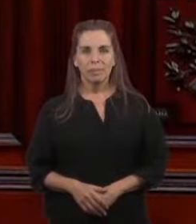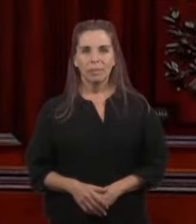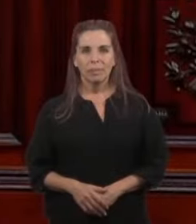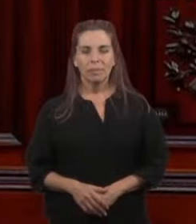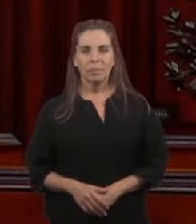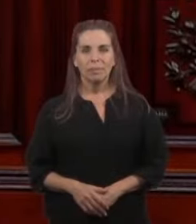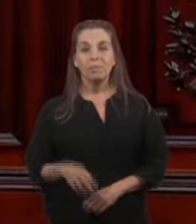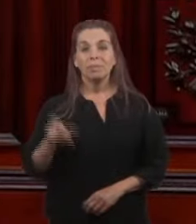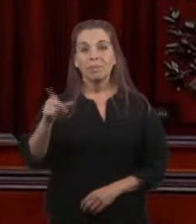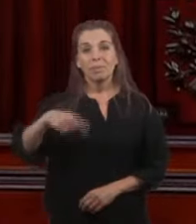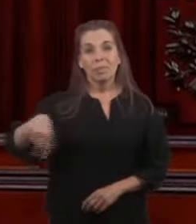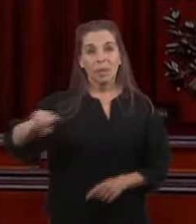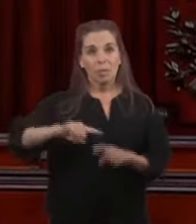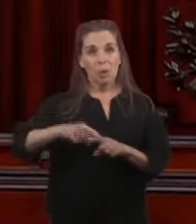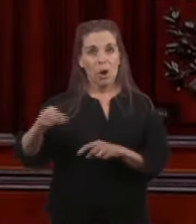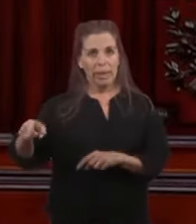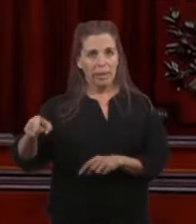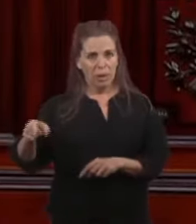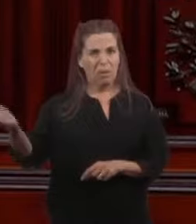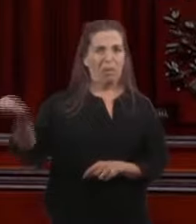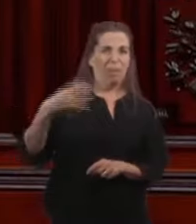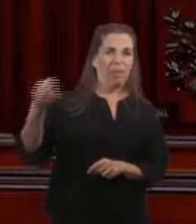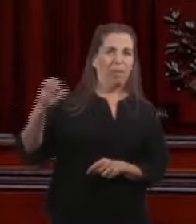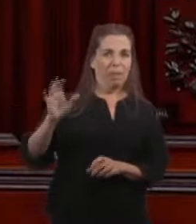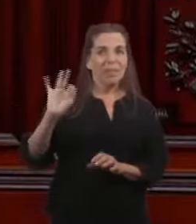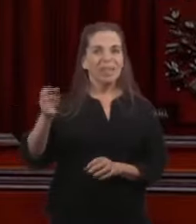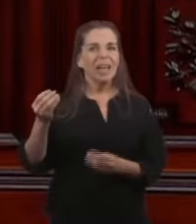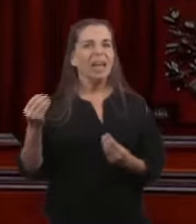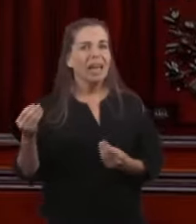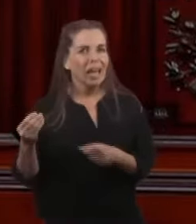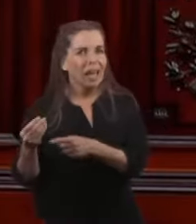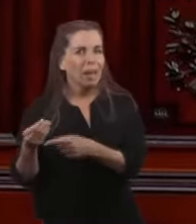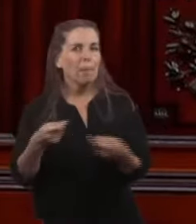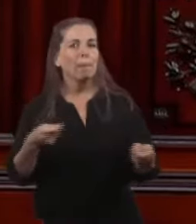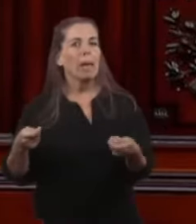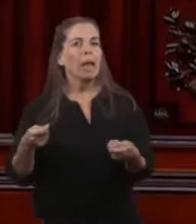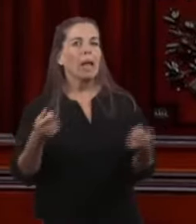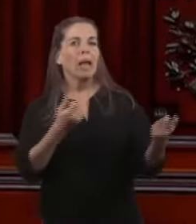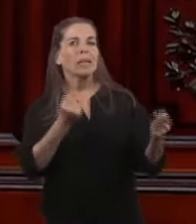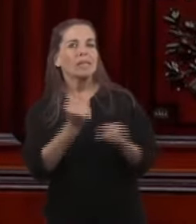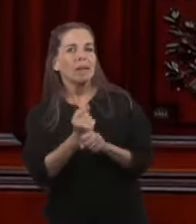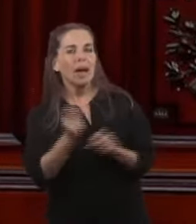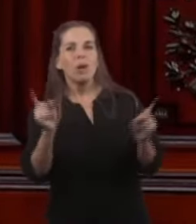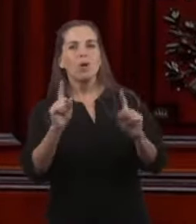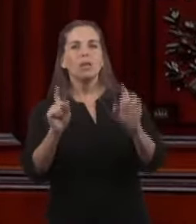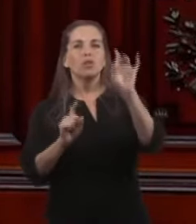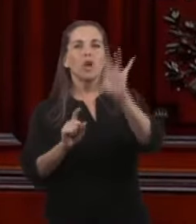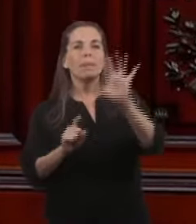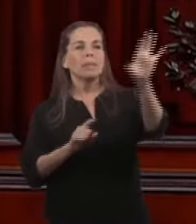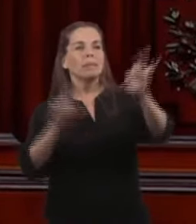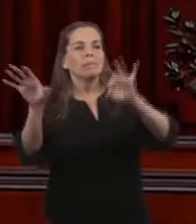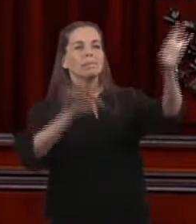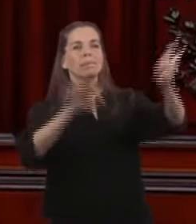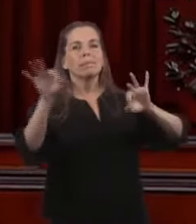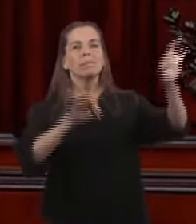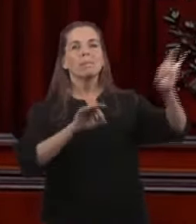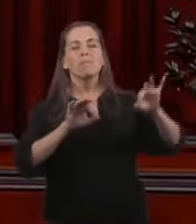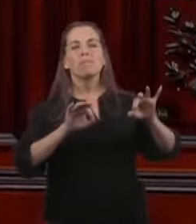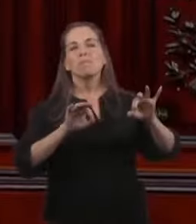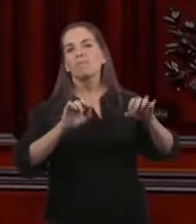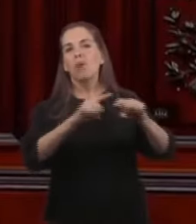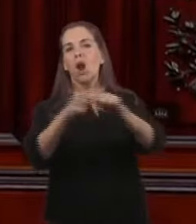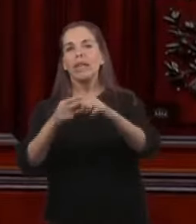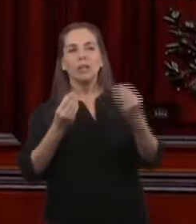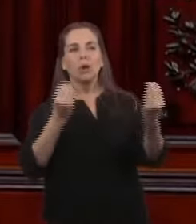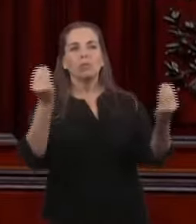a esos yo les digo saben qué gestionar no es Designar miles de funcionarios en todos los rincones del Estado